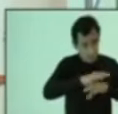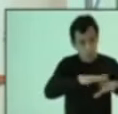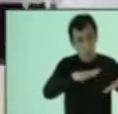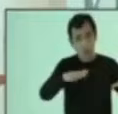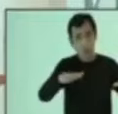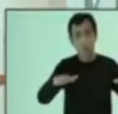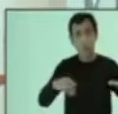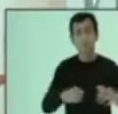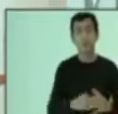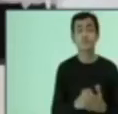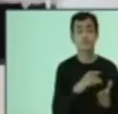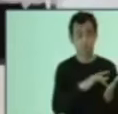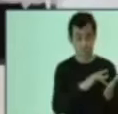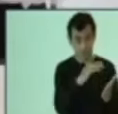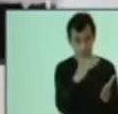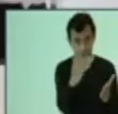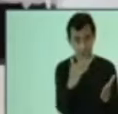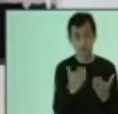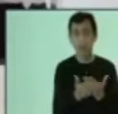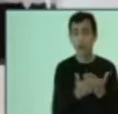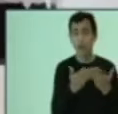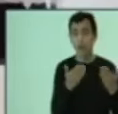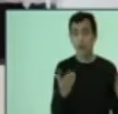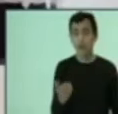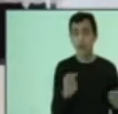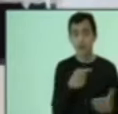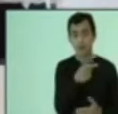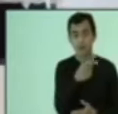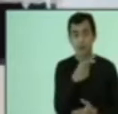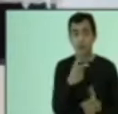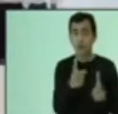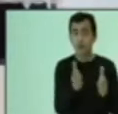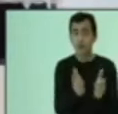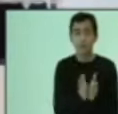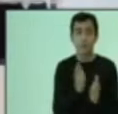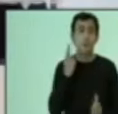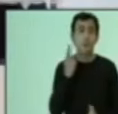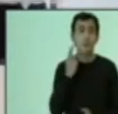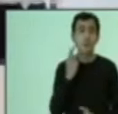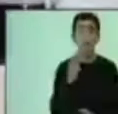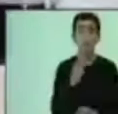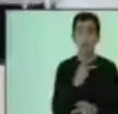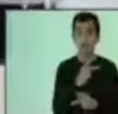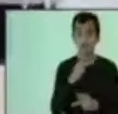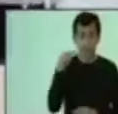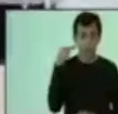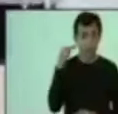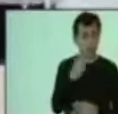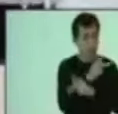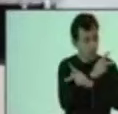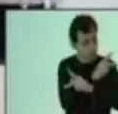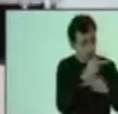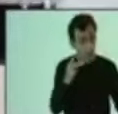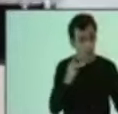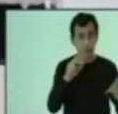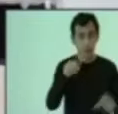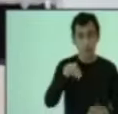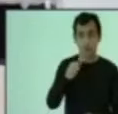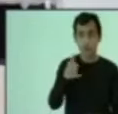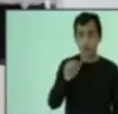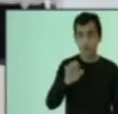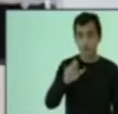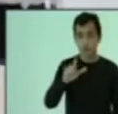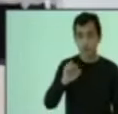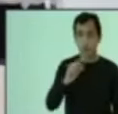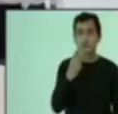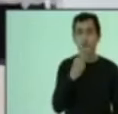Muchas gracias, candidato. Es el turno ahora de la abanderada del partido Todos por Veracruz, Yolanda Nayeli, del Valle Toca, y